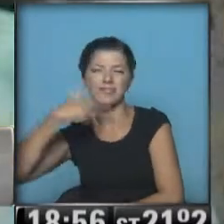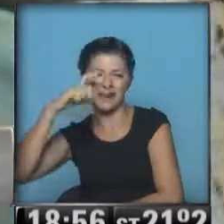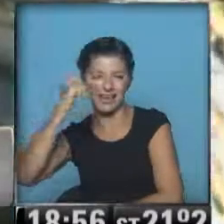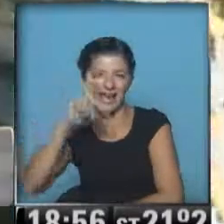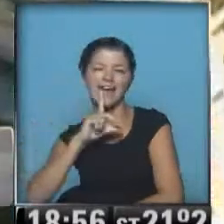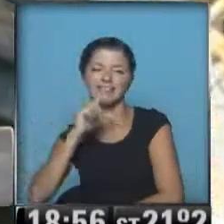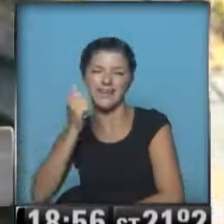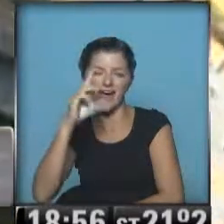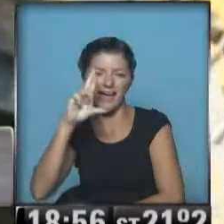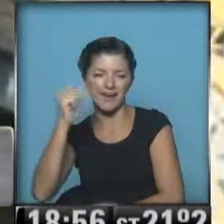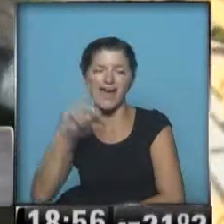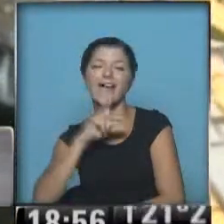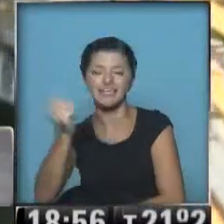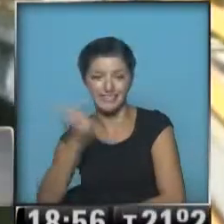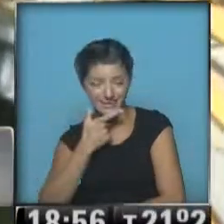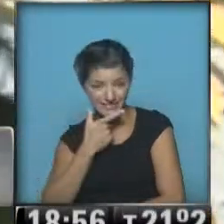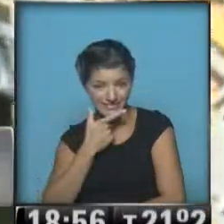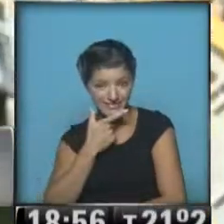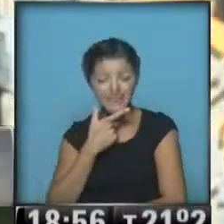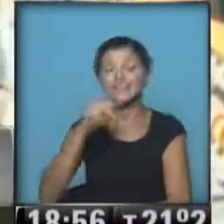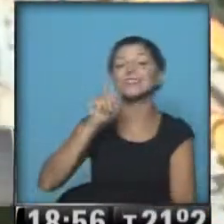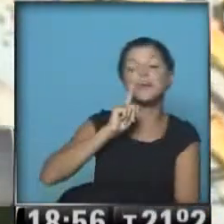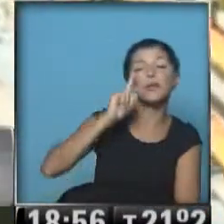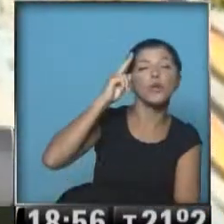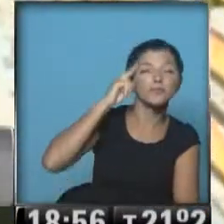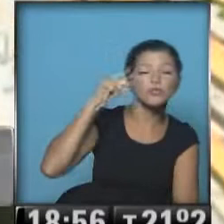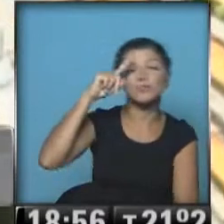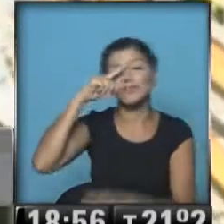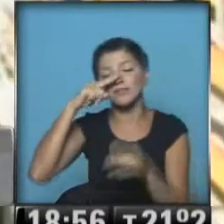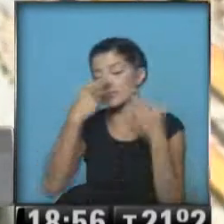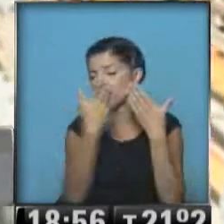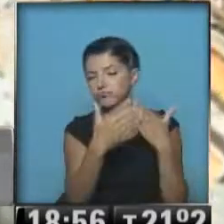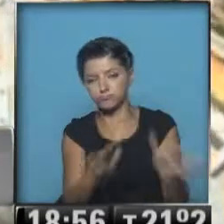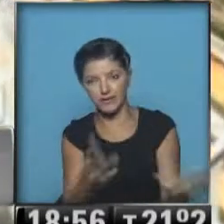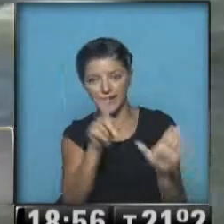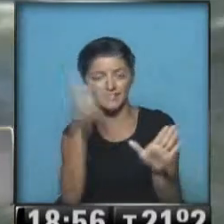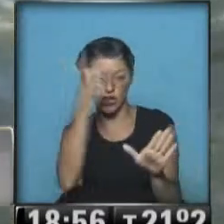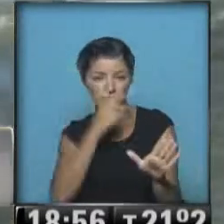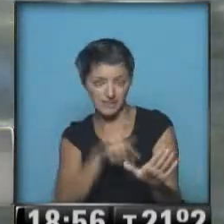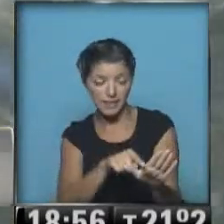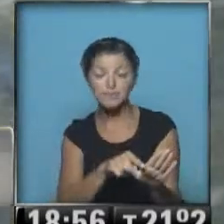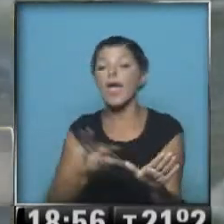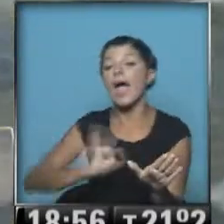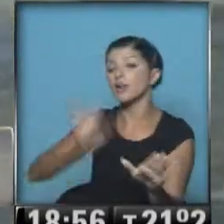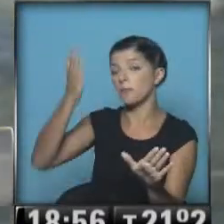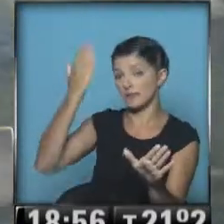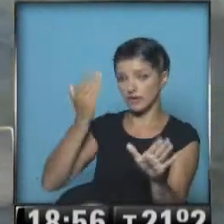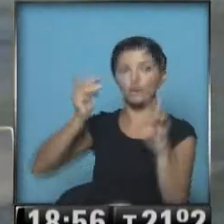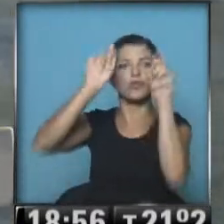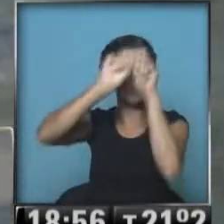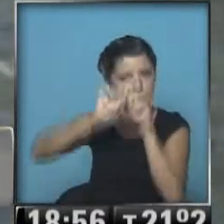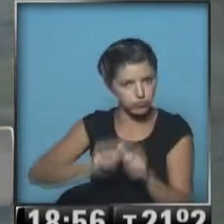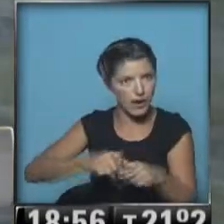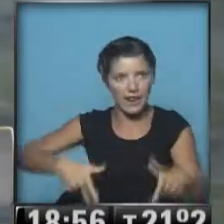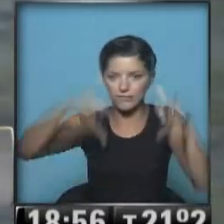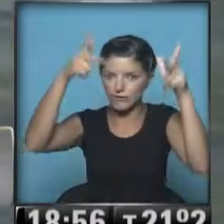que funcionaba desde el año 1920 y que en el año 1977 se abandonó. El año pasado se hizo la recuperación de ese